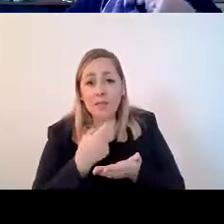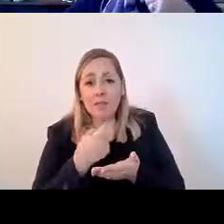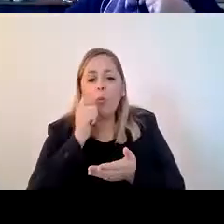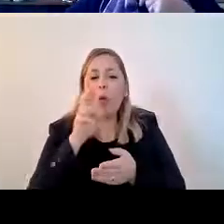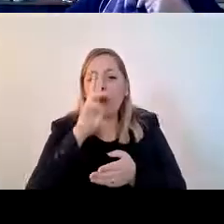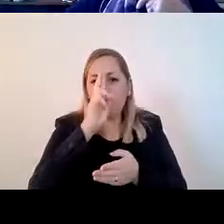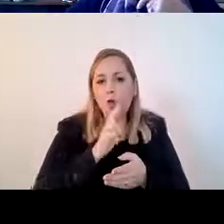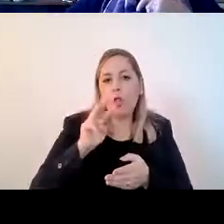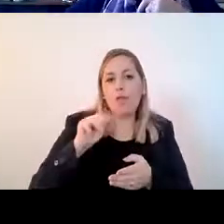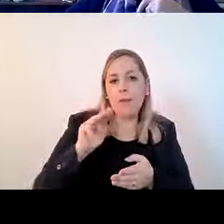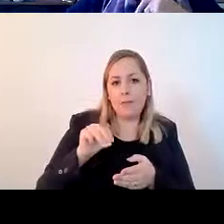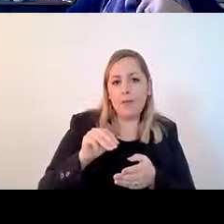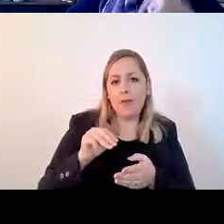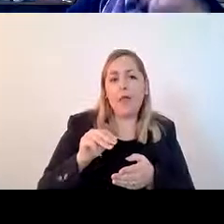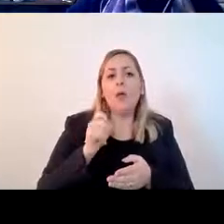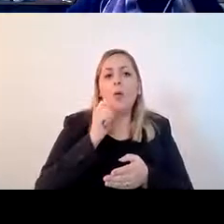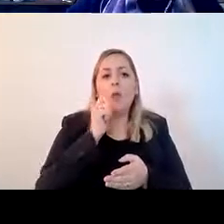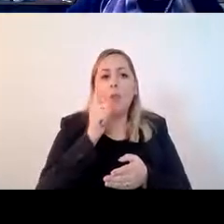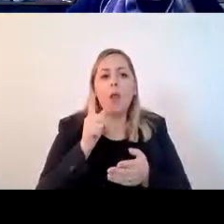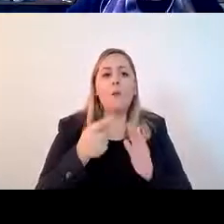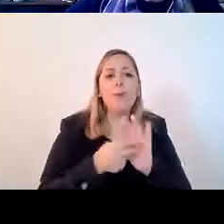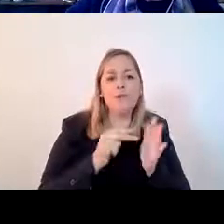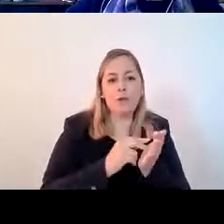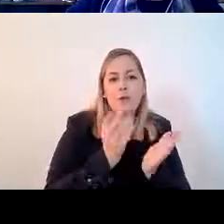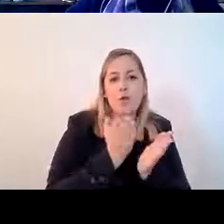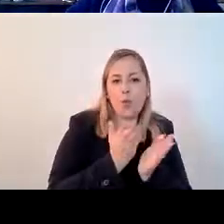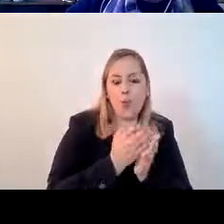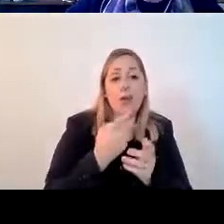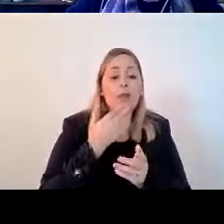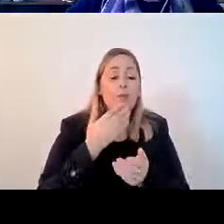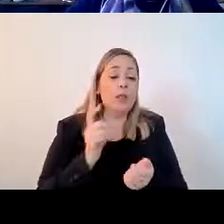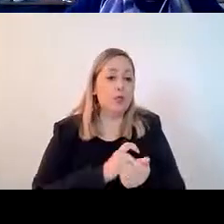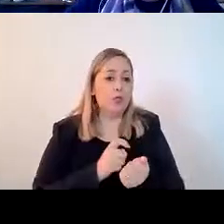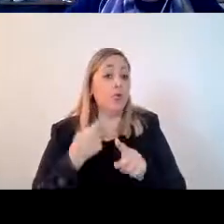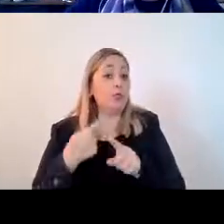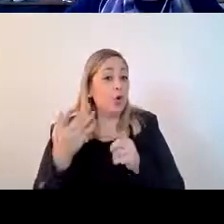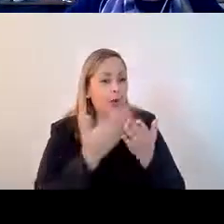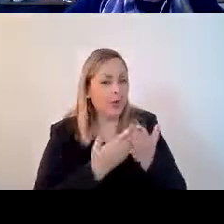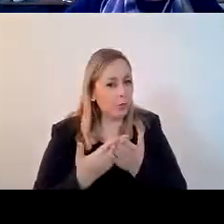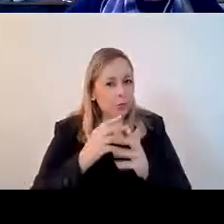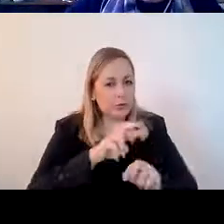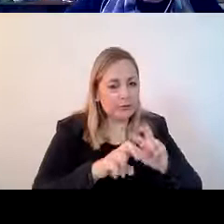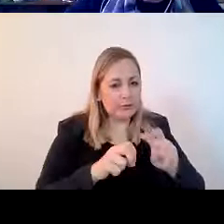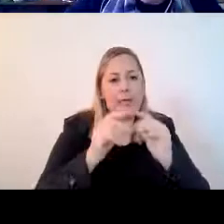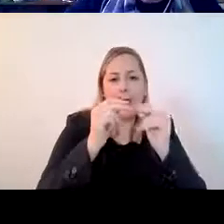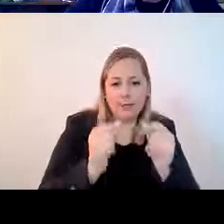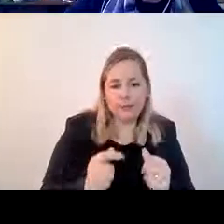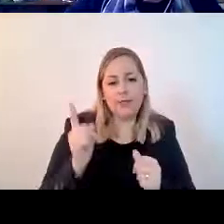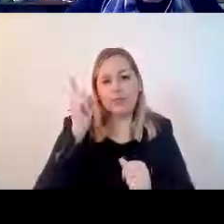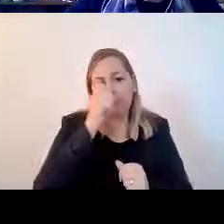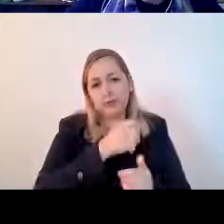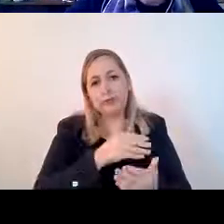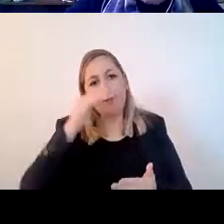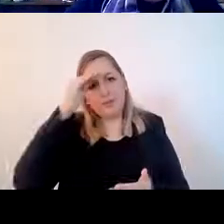dificultades escolares y de comportamiento. En tanto, otros estudios habrían analizado habilidades y dificultades, las